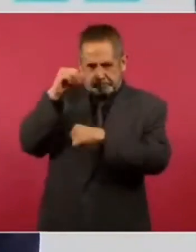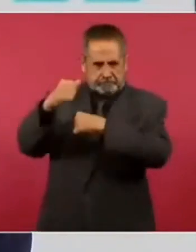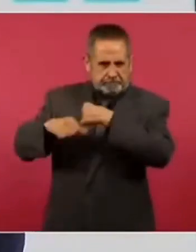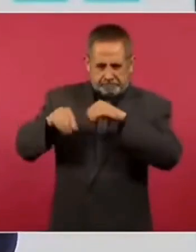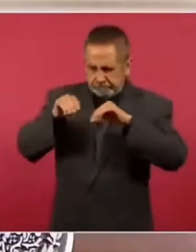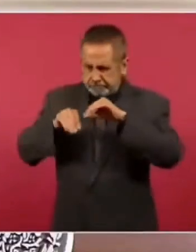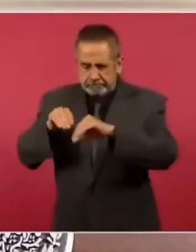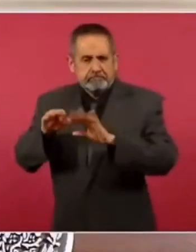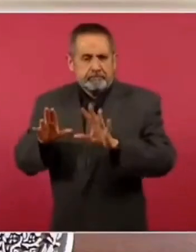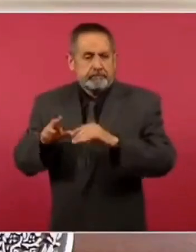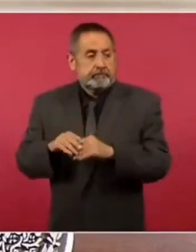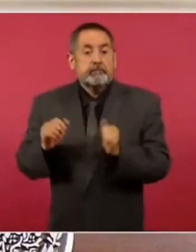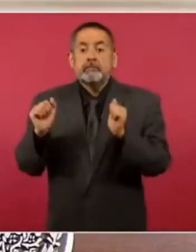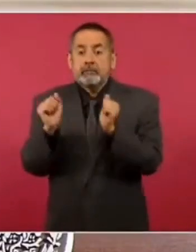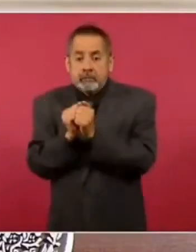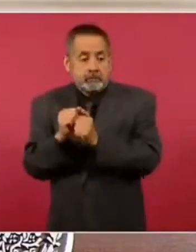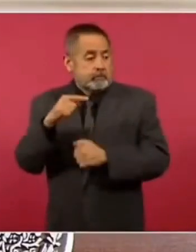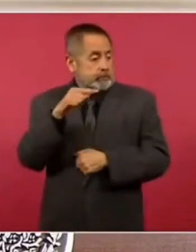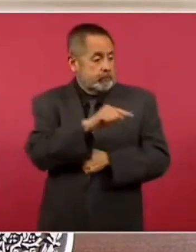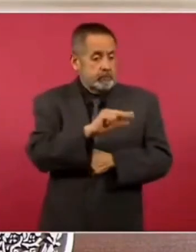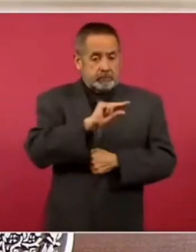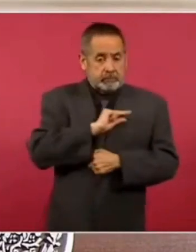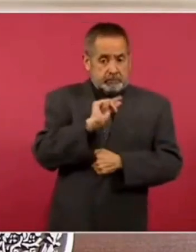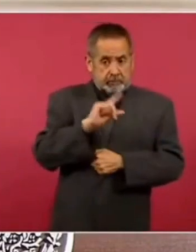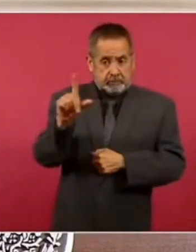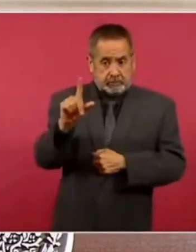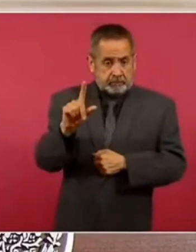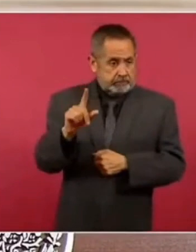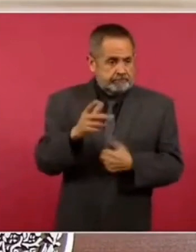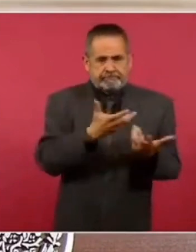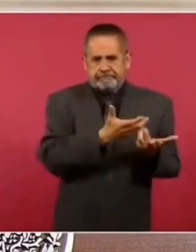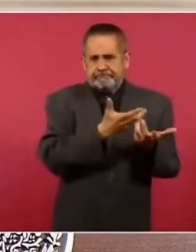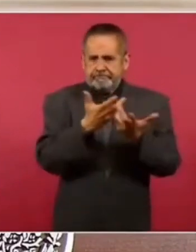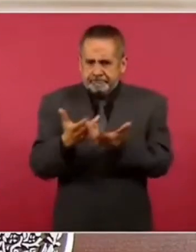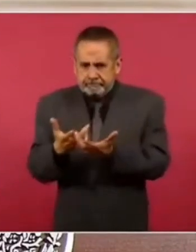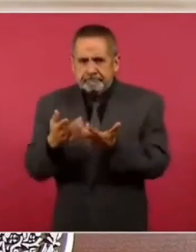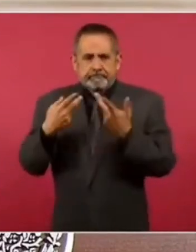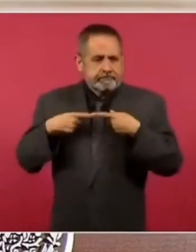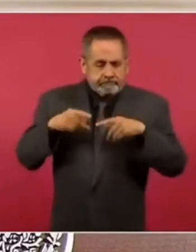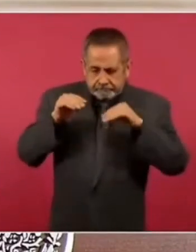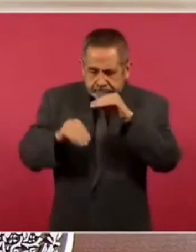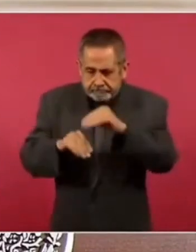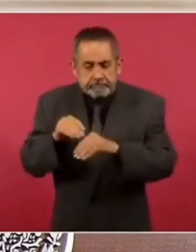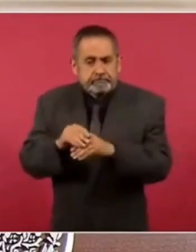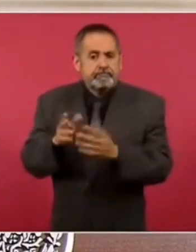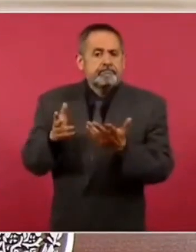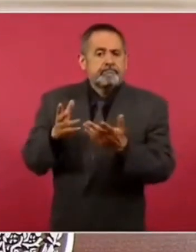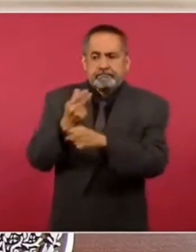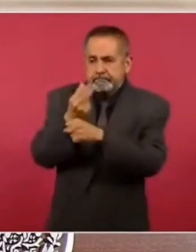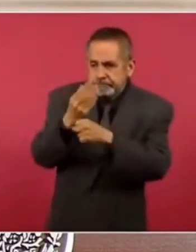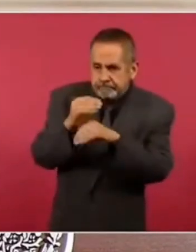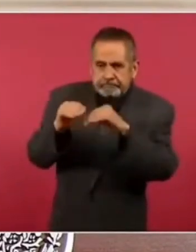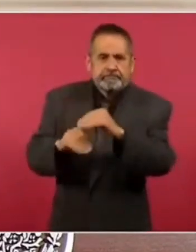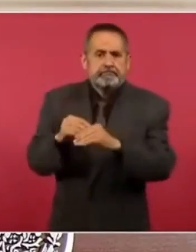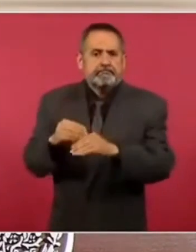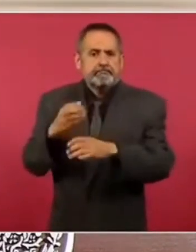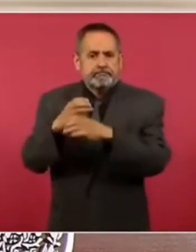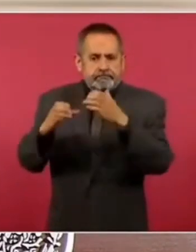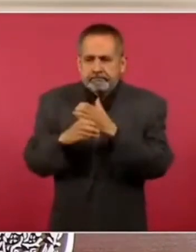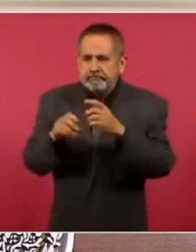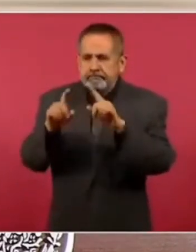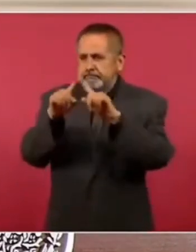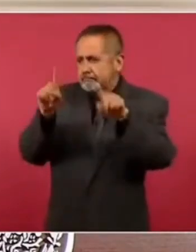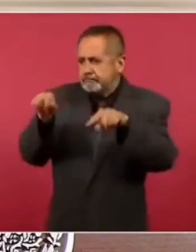número de especialistas, incrementando el abasto de insumos para la realización de las cirugías y